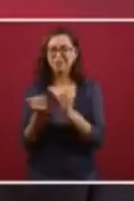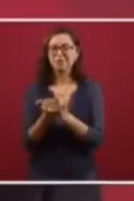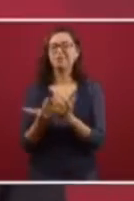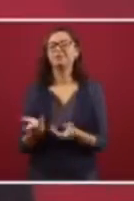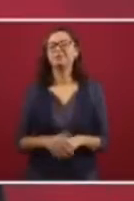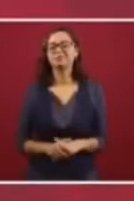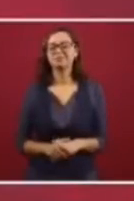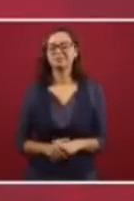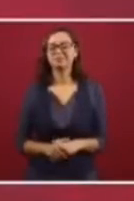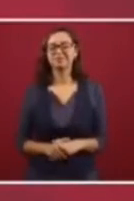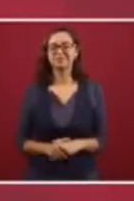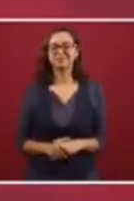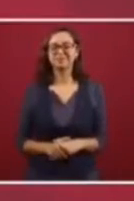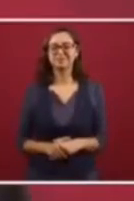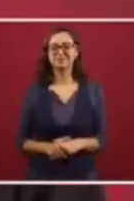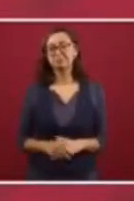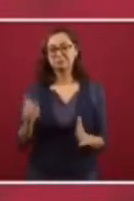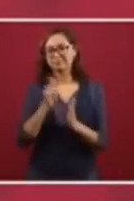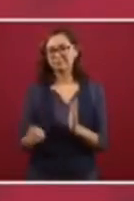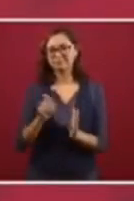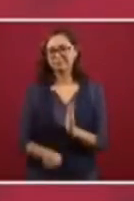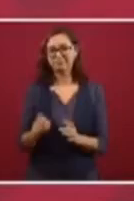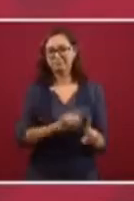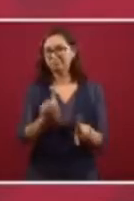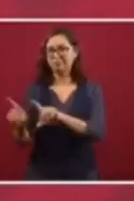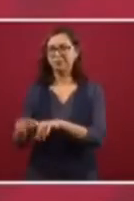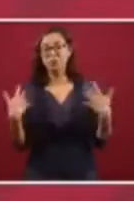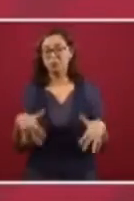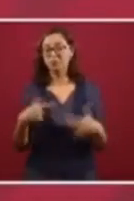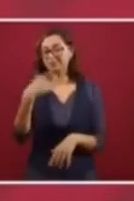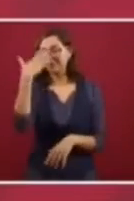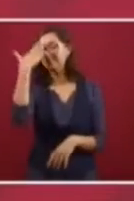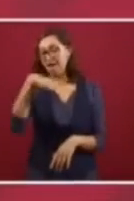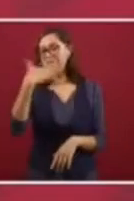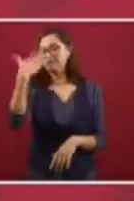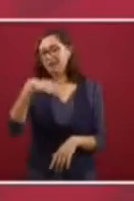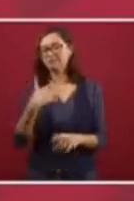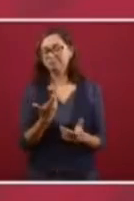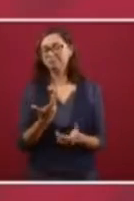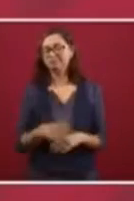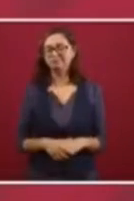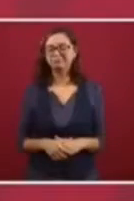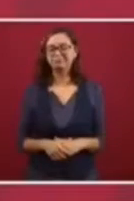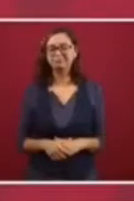Y a Bloomberg. Están informados, saben